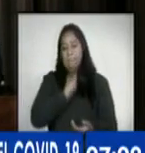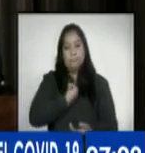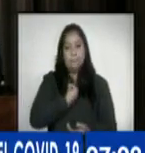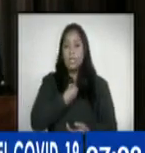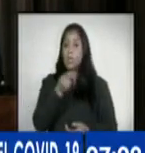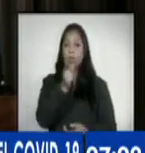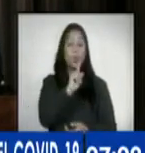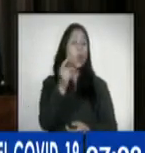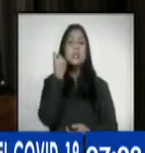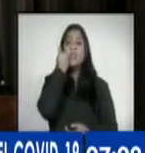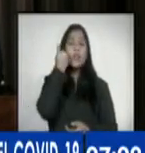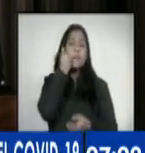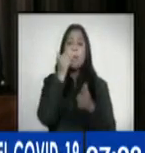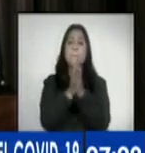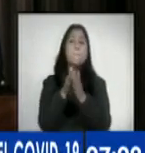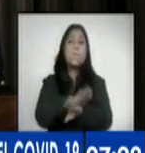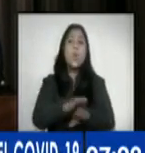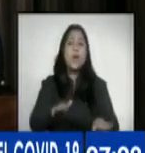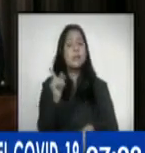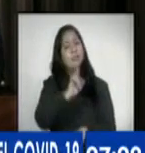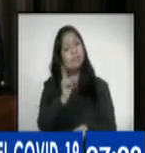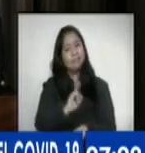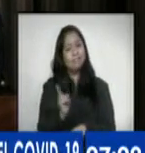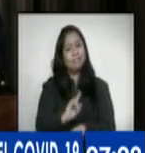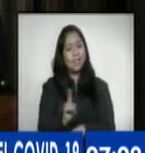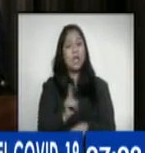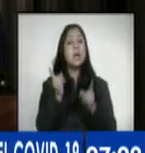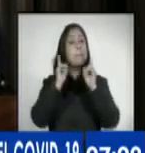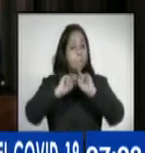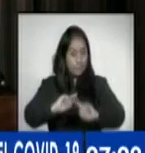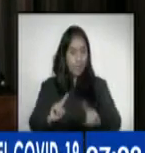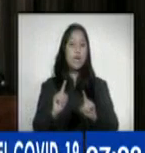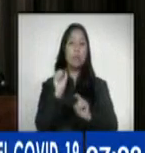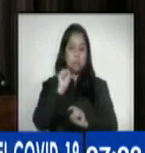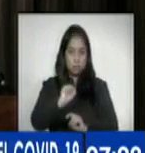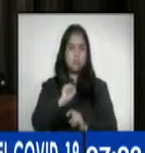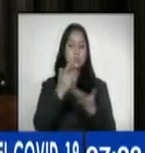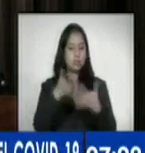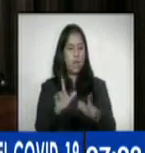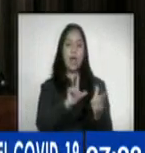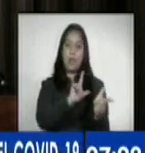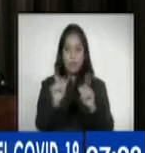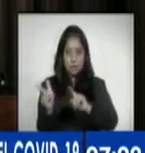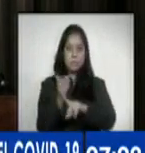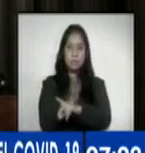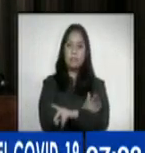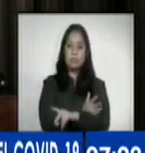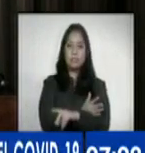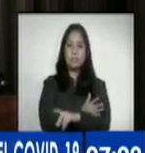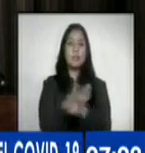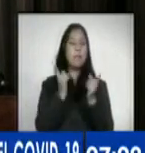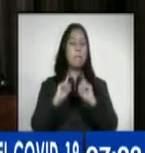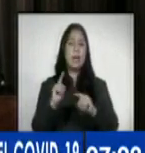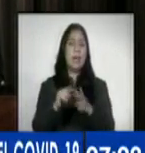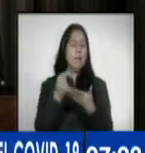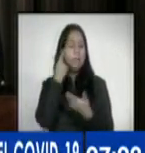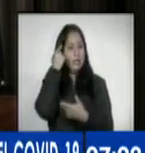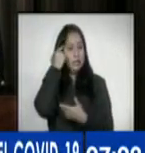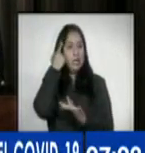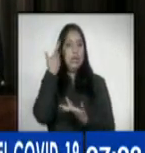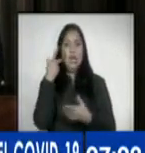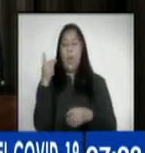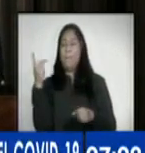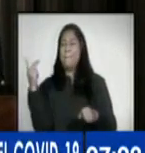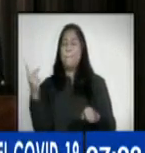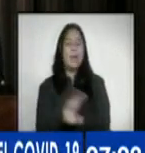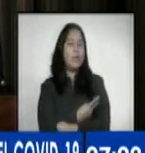una enfermedad letal para la mayoría de los casos, pero a pesar de eso estamos preparados. Estamos preparados para el peor escenario.